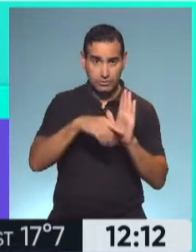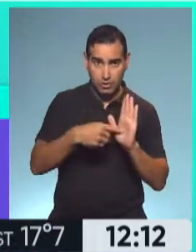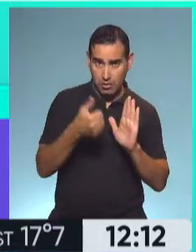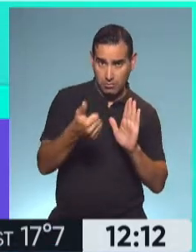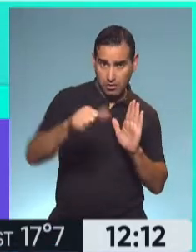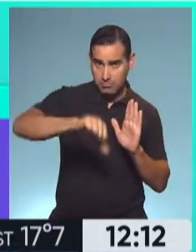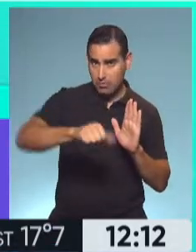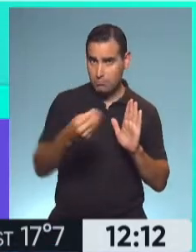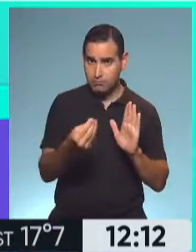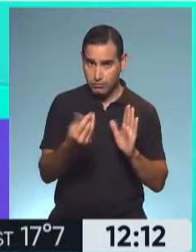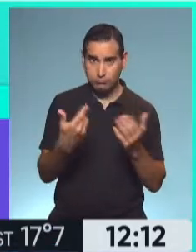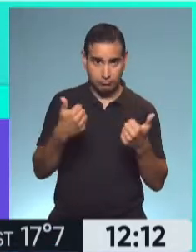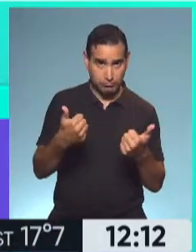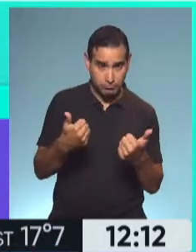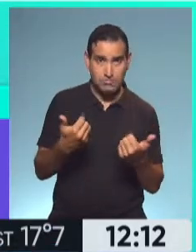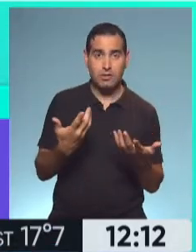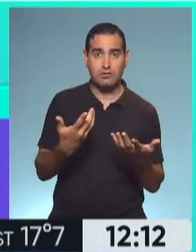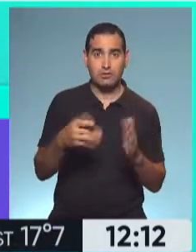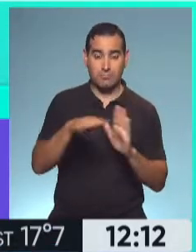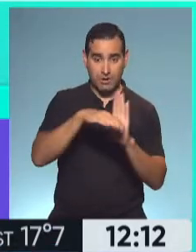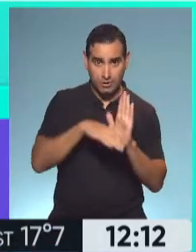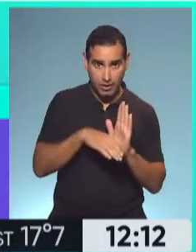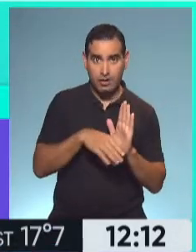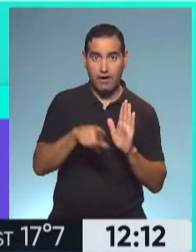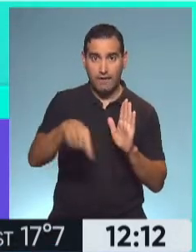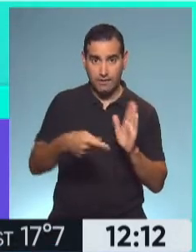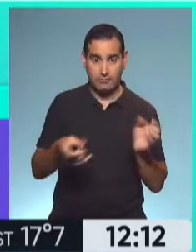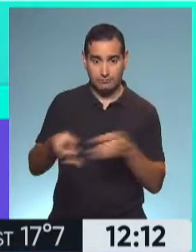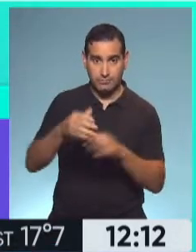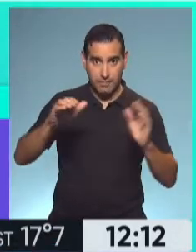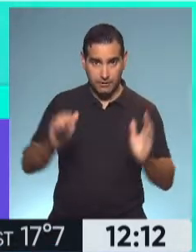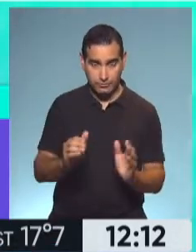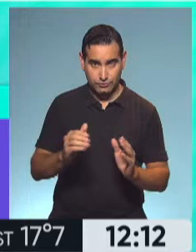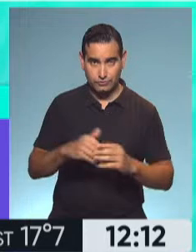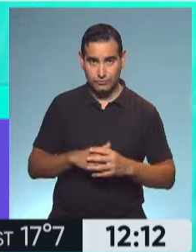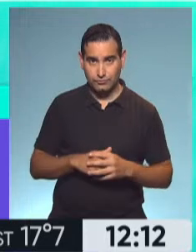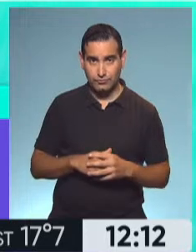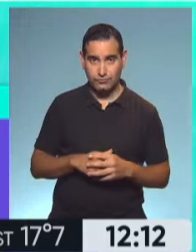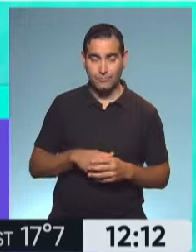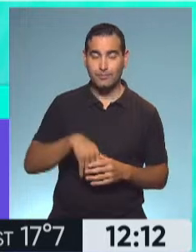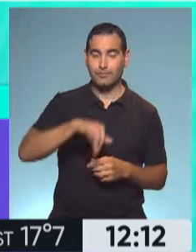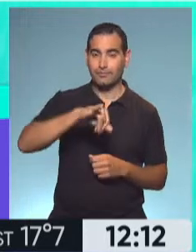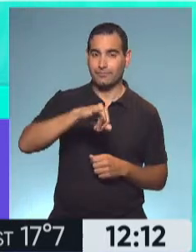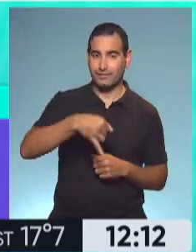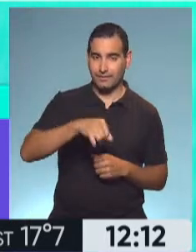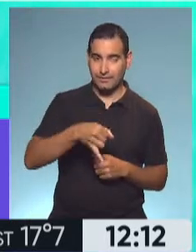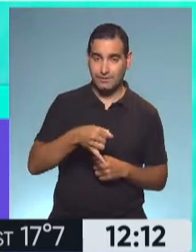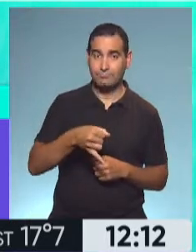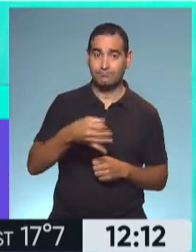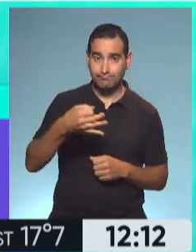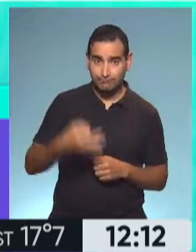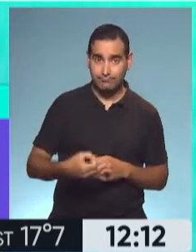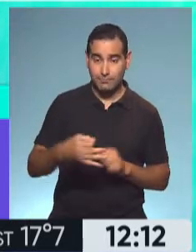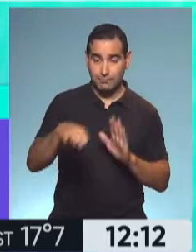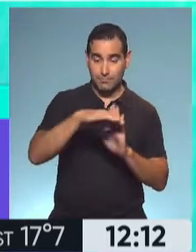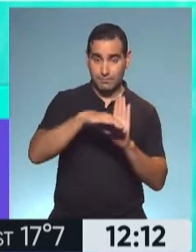el efecto deseado, esto de reducir los contagios de coronavirus. Sí, mira, la realidad es que las